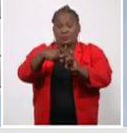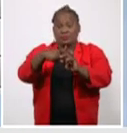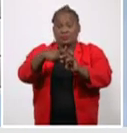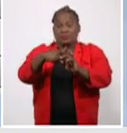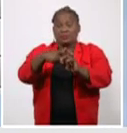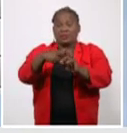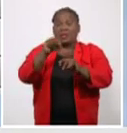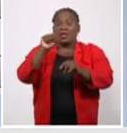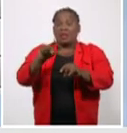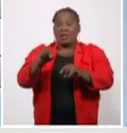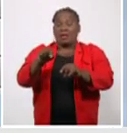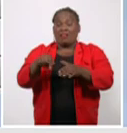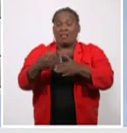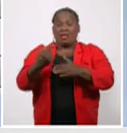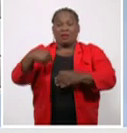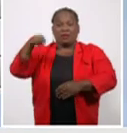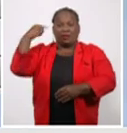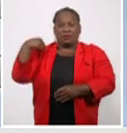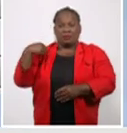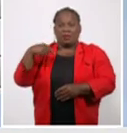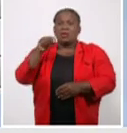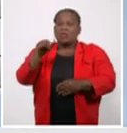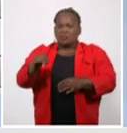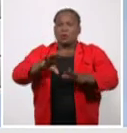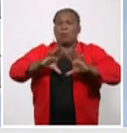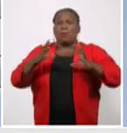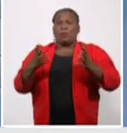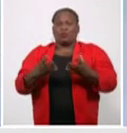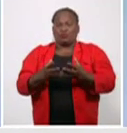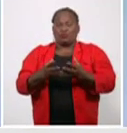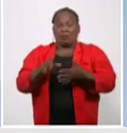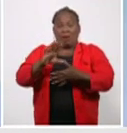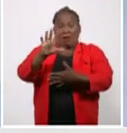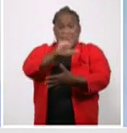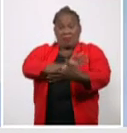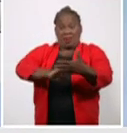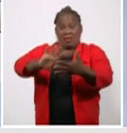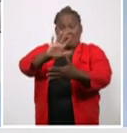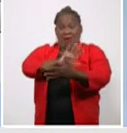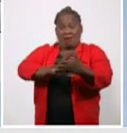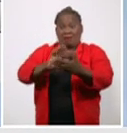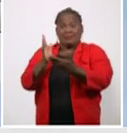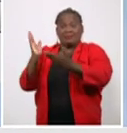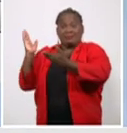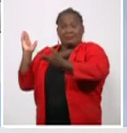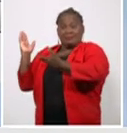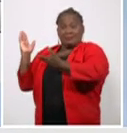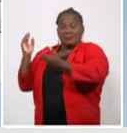ese día. Ese es el mundo. La región de las Américas aportando el